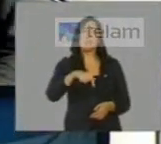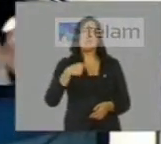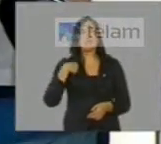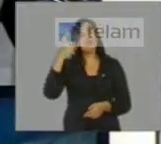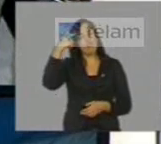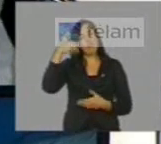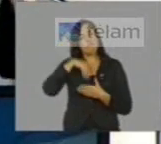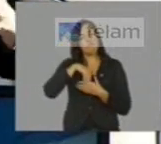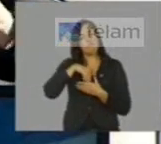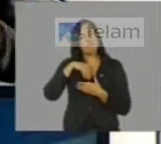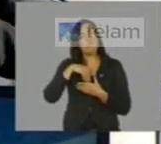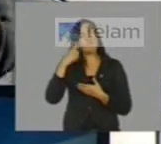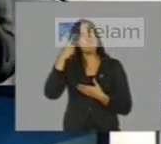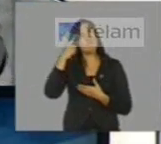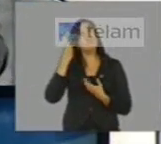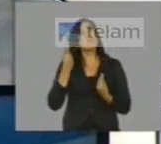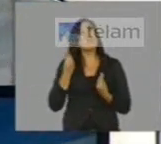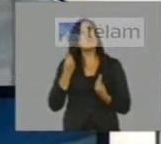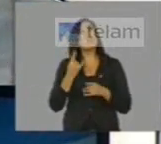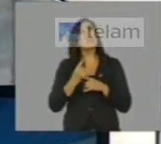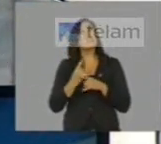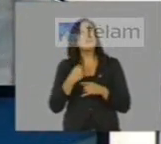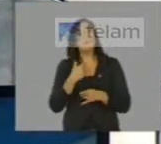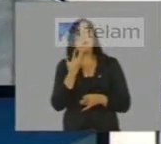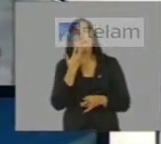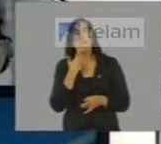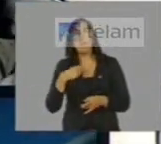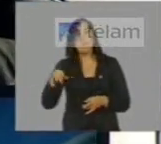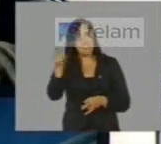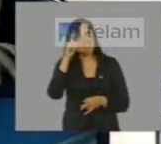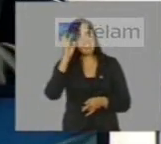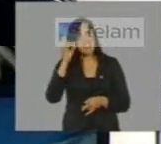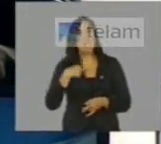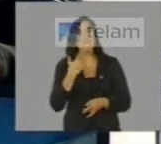qué similitudes. A mí siempre me gusta mucho, saben que me gusta mucho la historia.